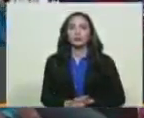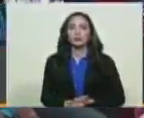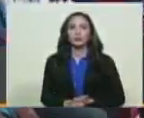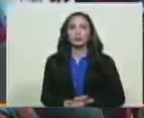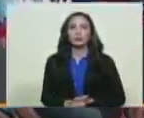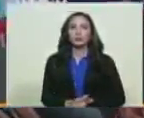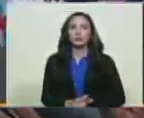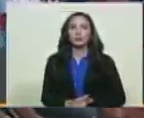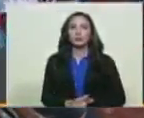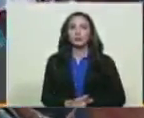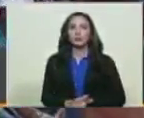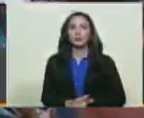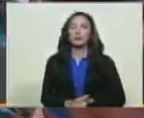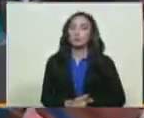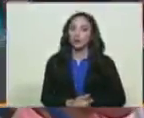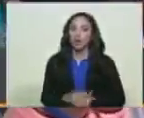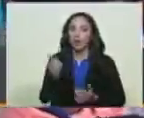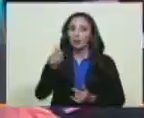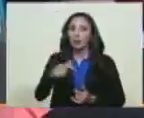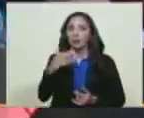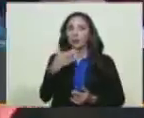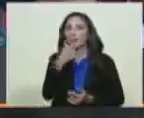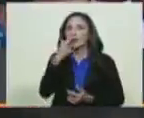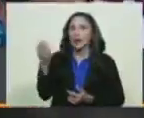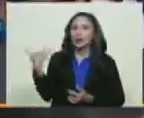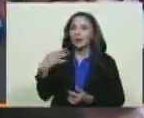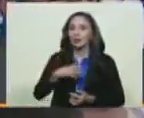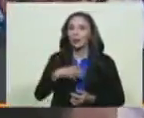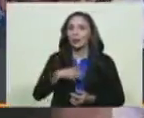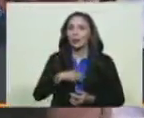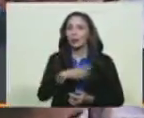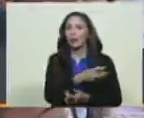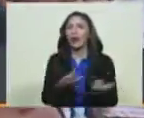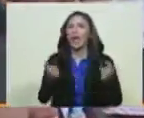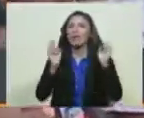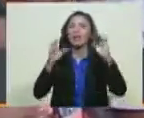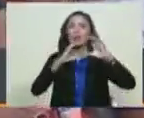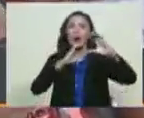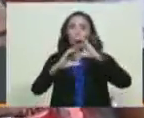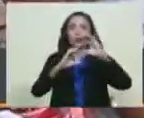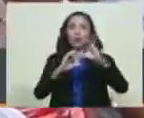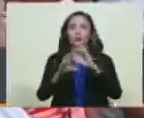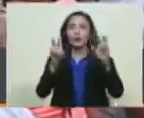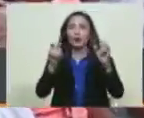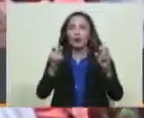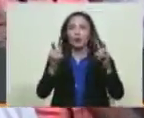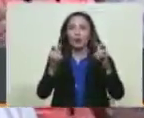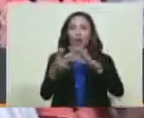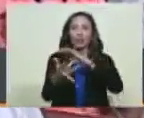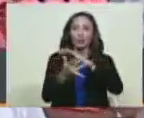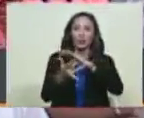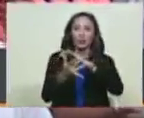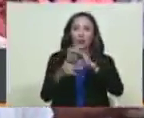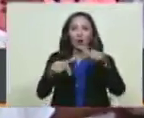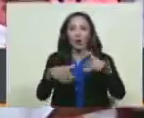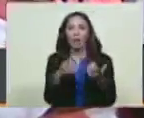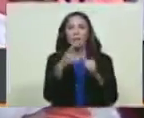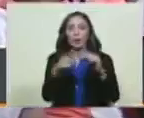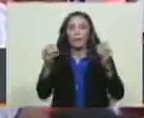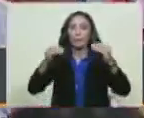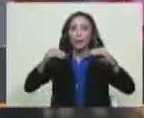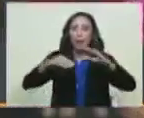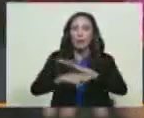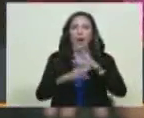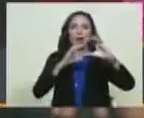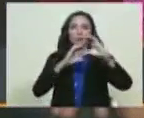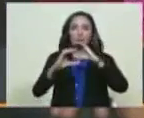y también queremos agradecer ayer no pudimos hacer la ponencia del tema comunicacional de las nuevas tecnologías pero el día de hoy magistral exposición